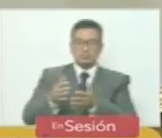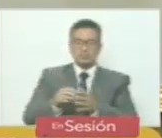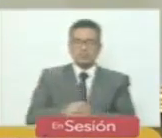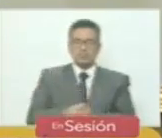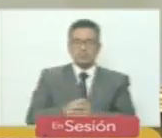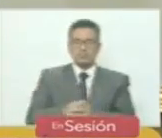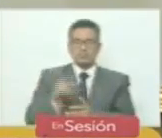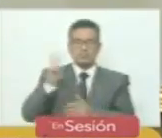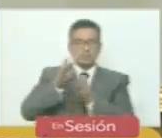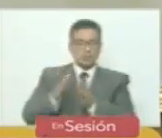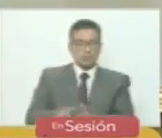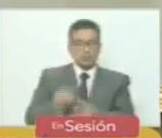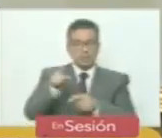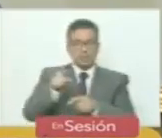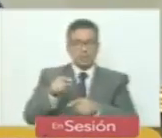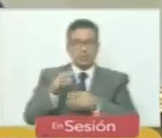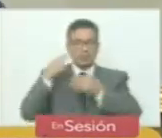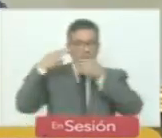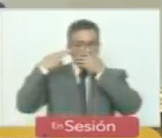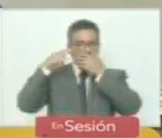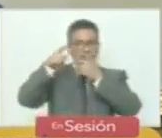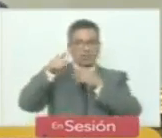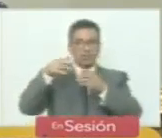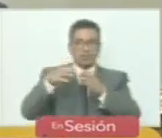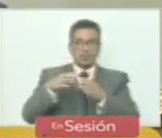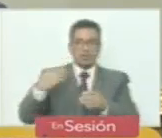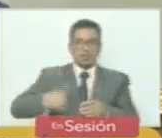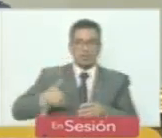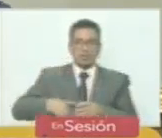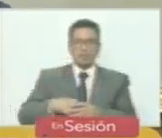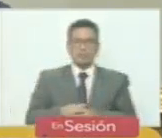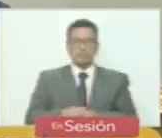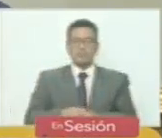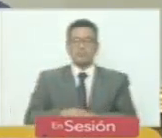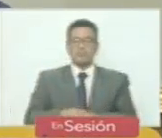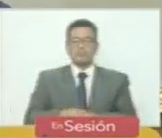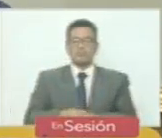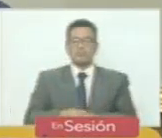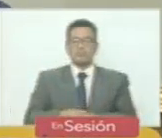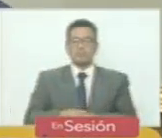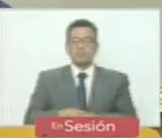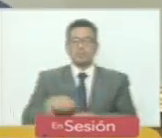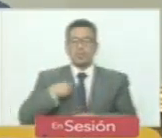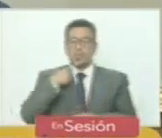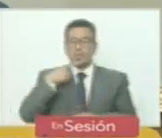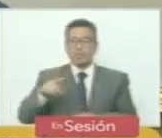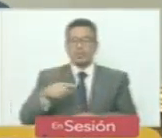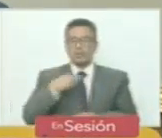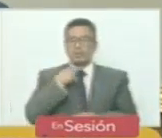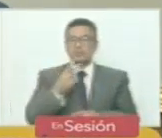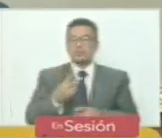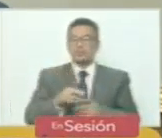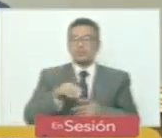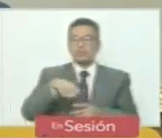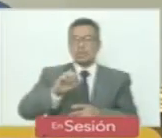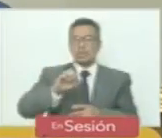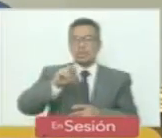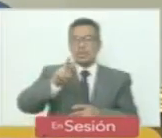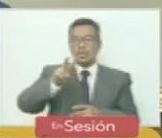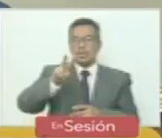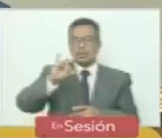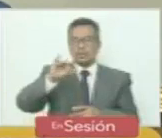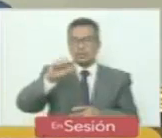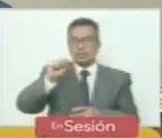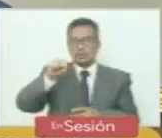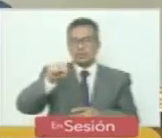las venezolanas y venezolanos secuestrados en la República Argentina. Dejo en el derecho de palabra a Eliana del Valle